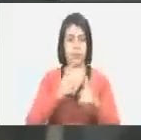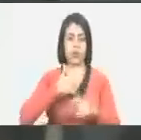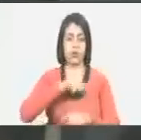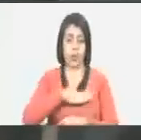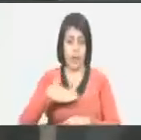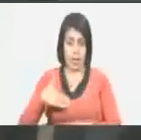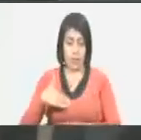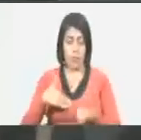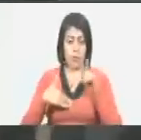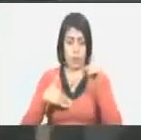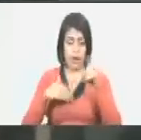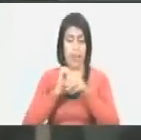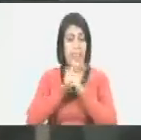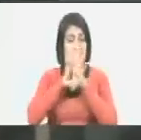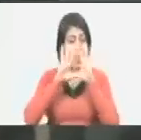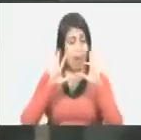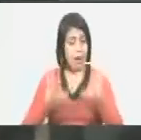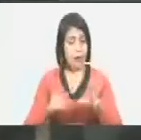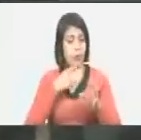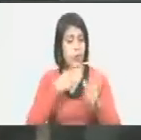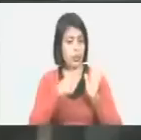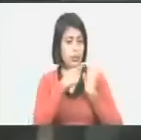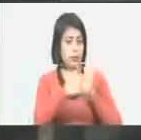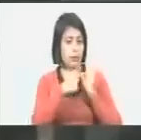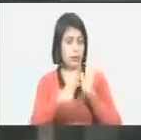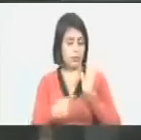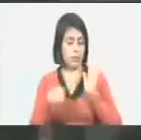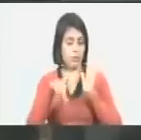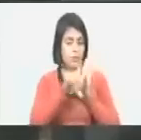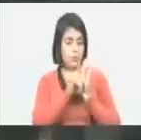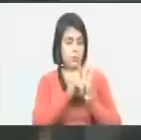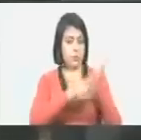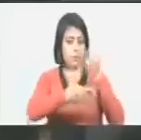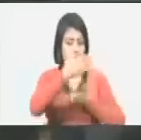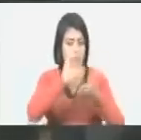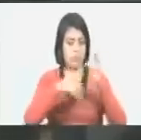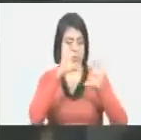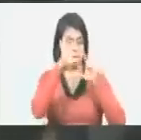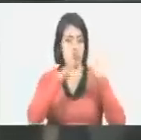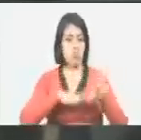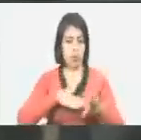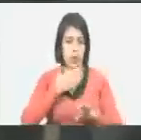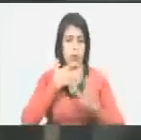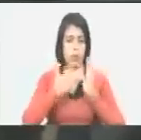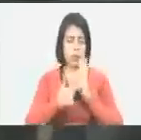lo que queremos dejar plasmado aquí en la ley es que esa cooperación se pueda hacer efectiva.